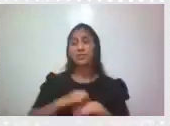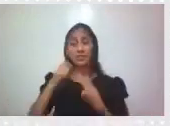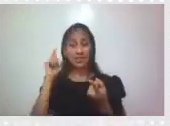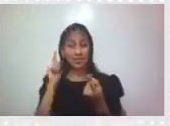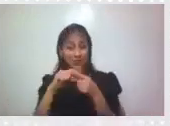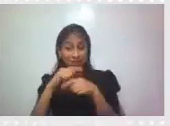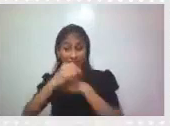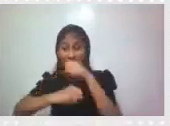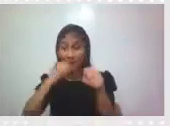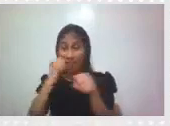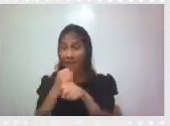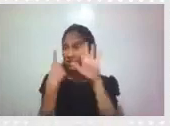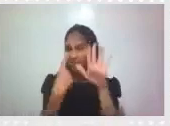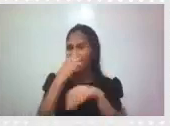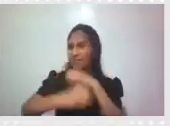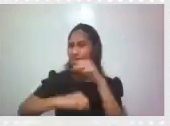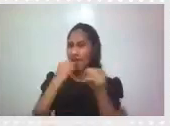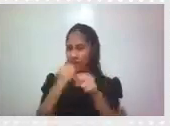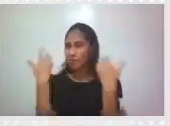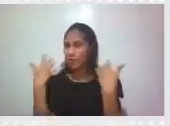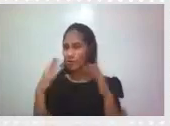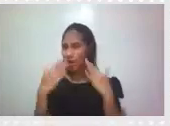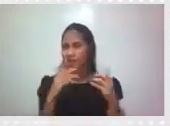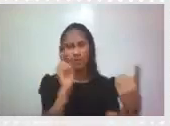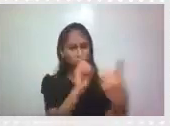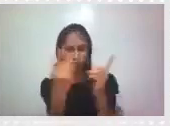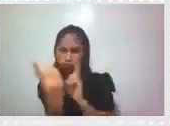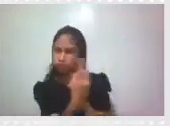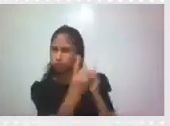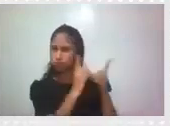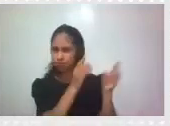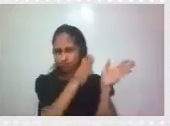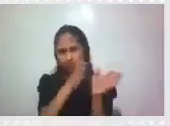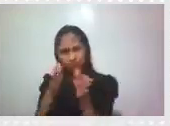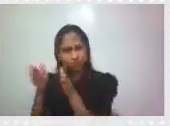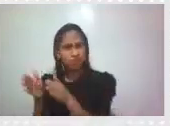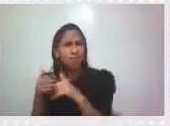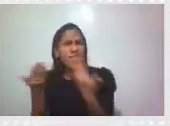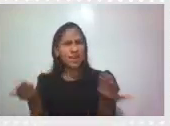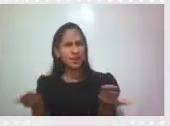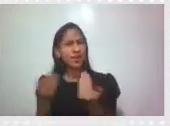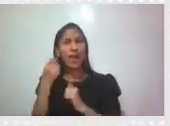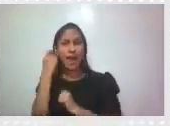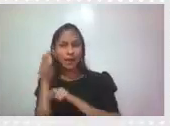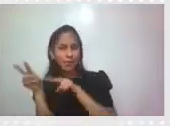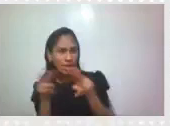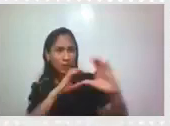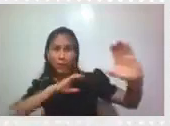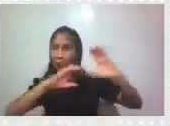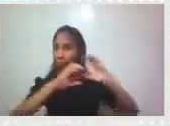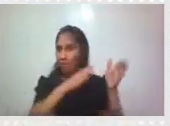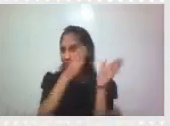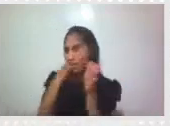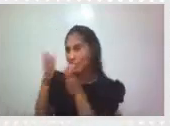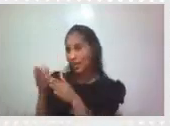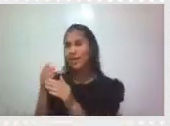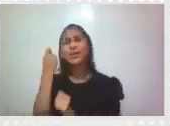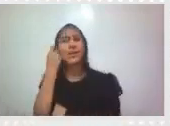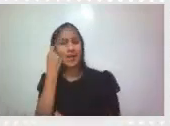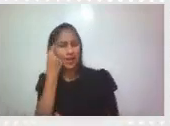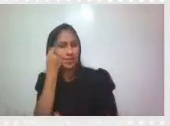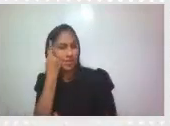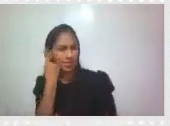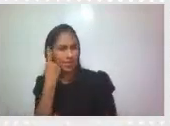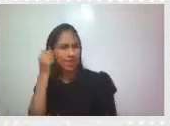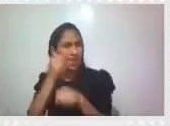6 años de trabajo continuo con las organizaciones nacionales. Para poder comprender un poquito más el trabajo que se ha realizado,